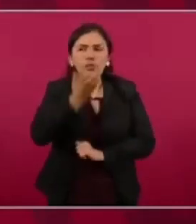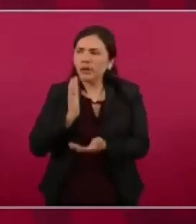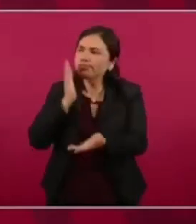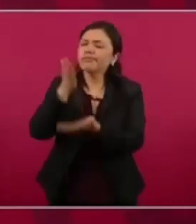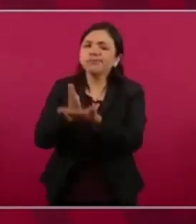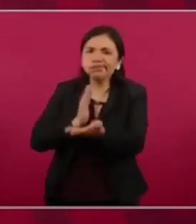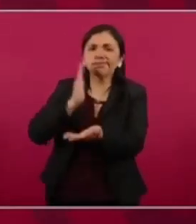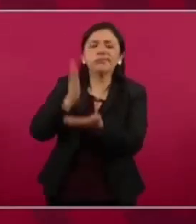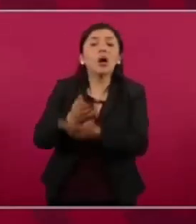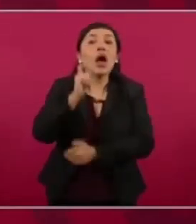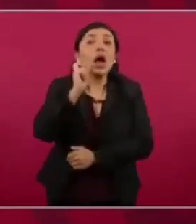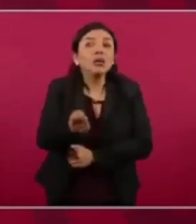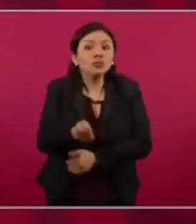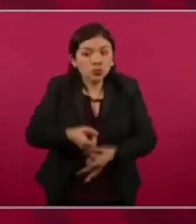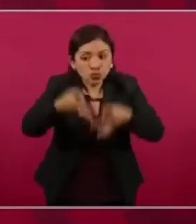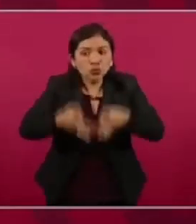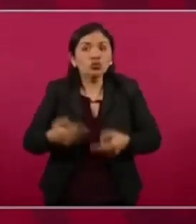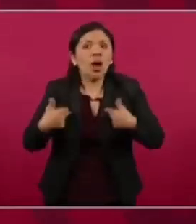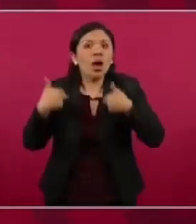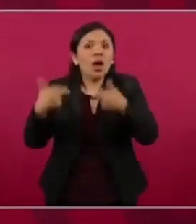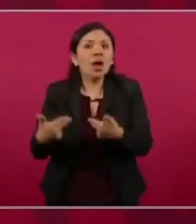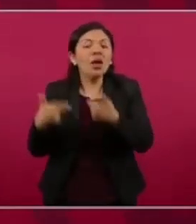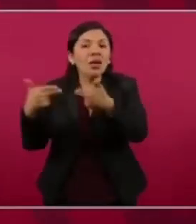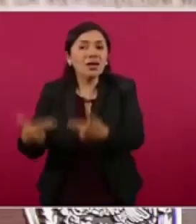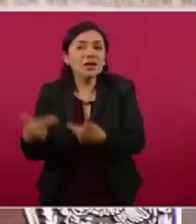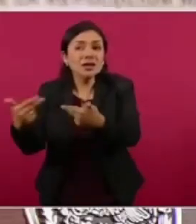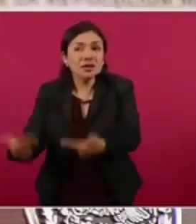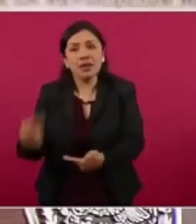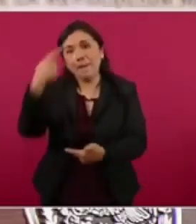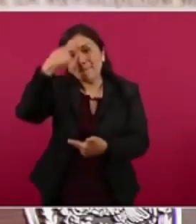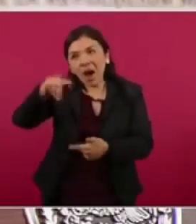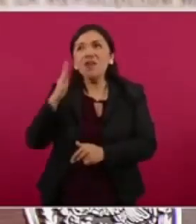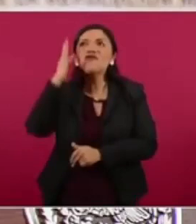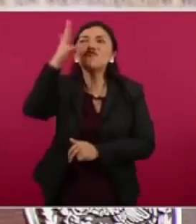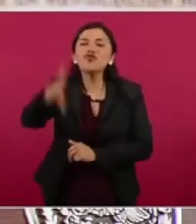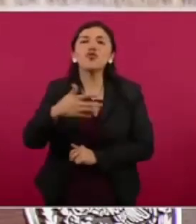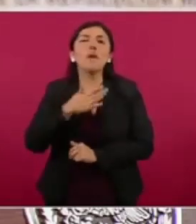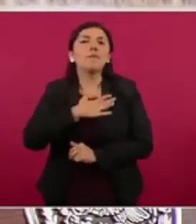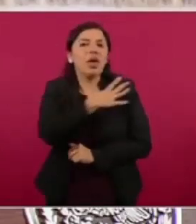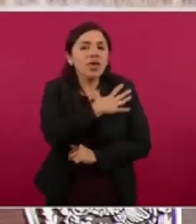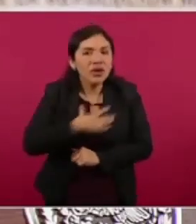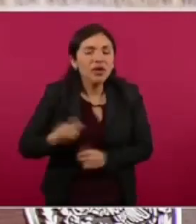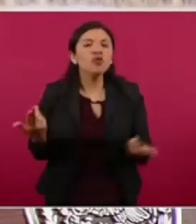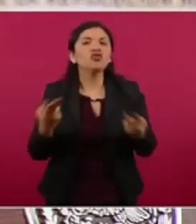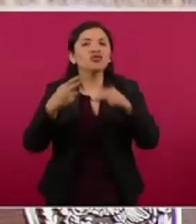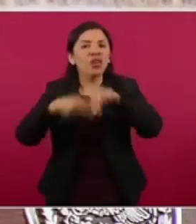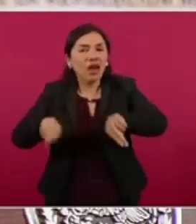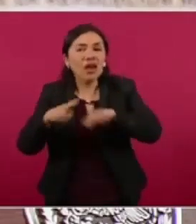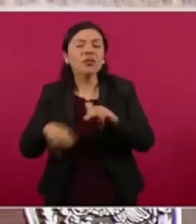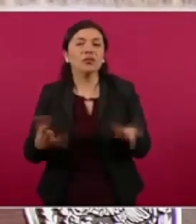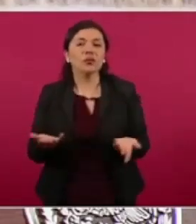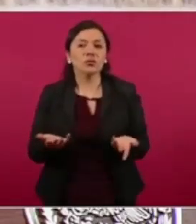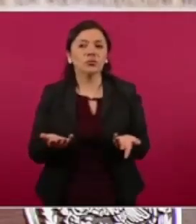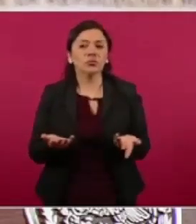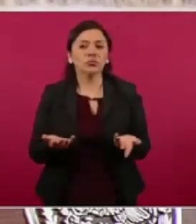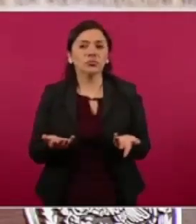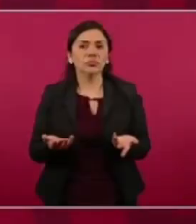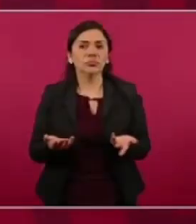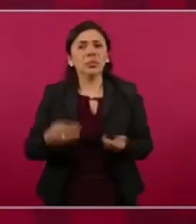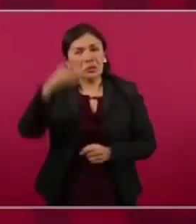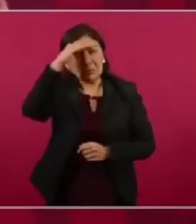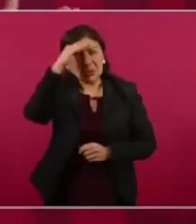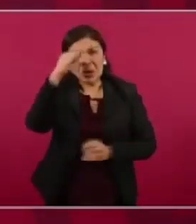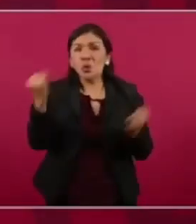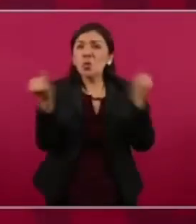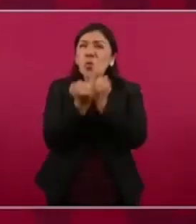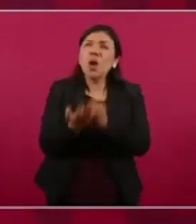Es una herencia a nuestros hijos, a nuestros nietos, que no vivan lo que